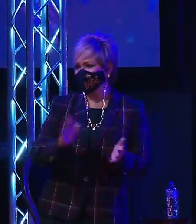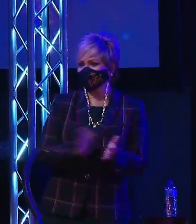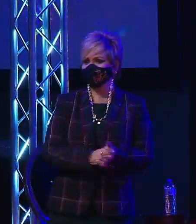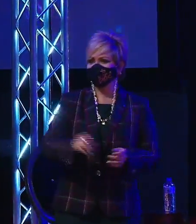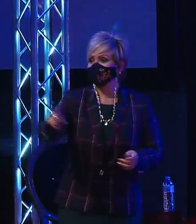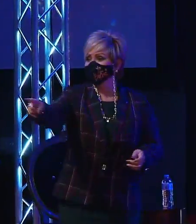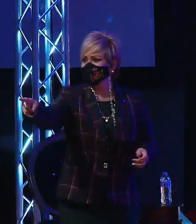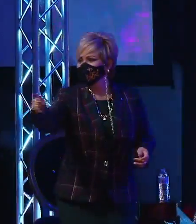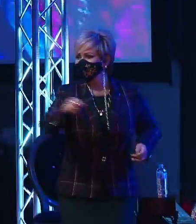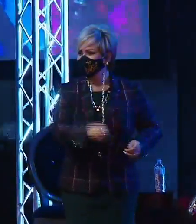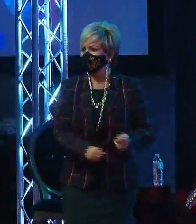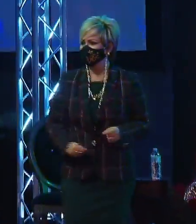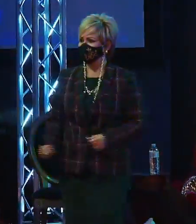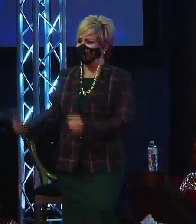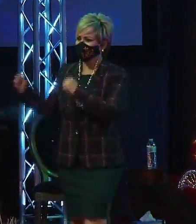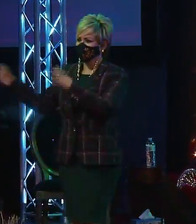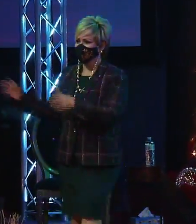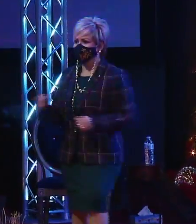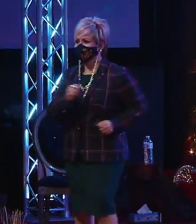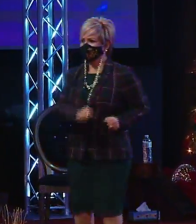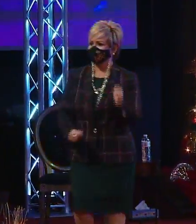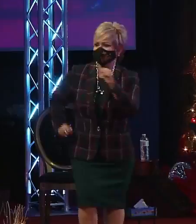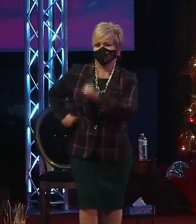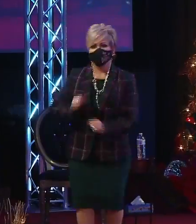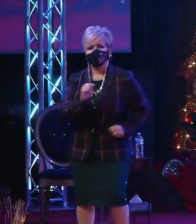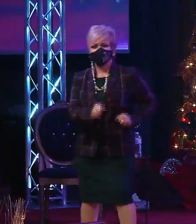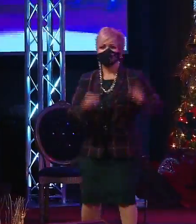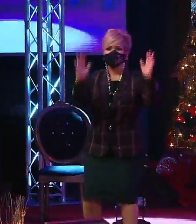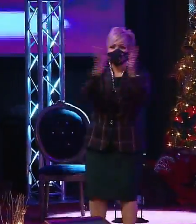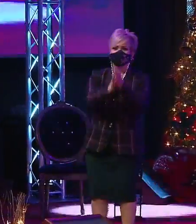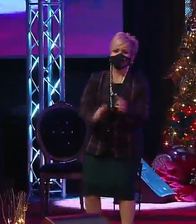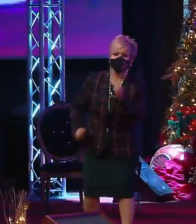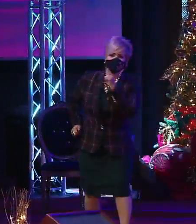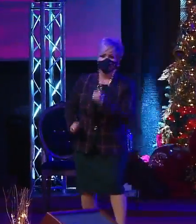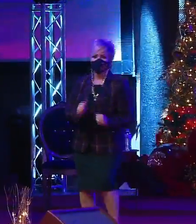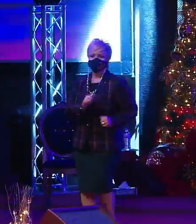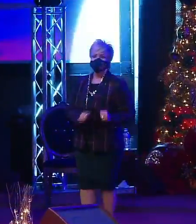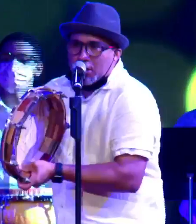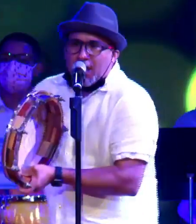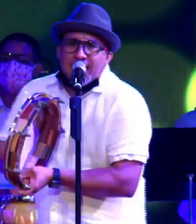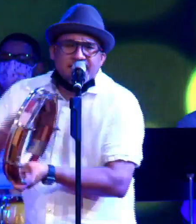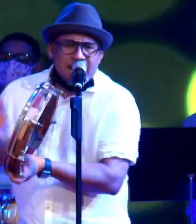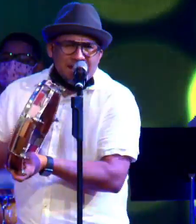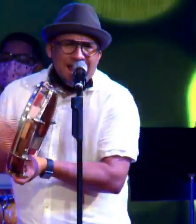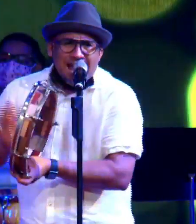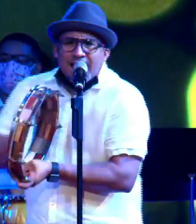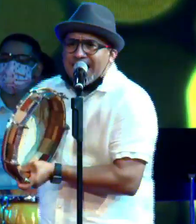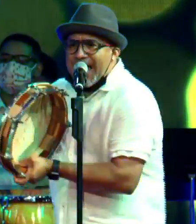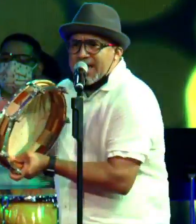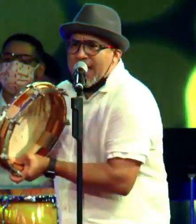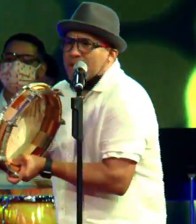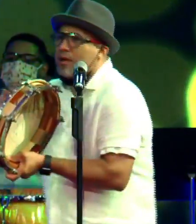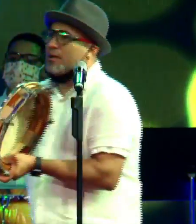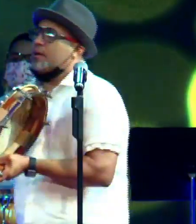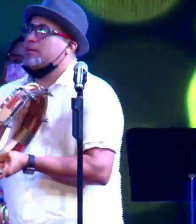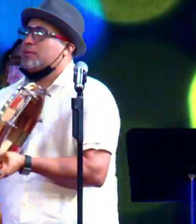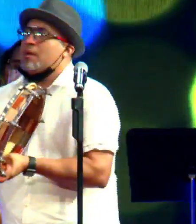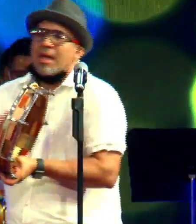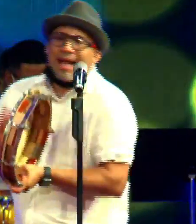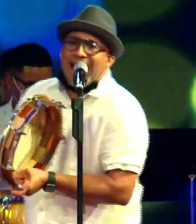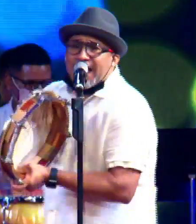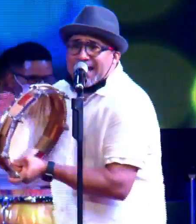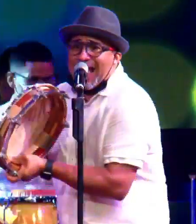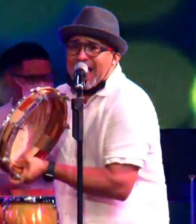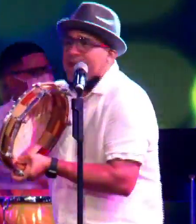Los bajales no quieren que le encienda la leña. Y los bajales no quieren que la encienda. Que le encienda la leña. ¿Y con el fuego